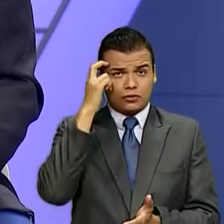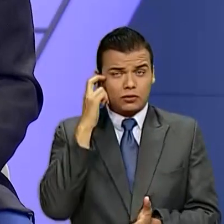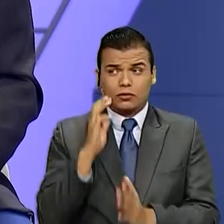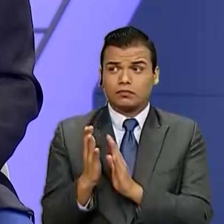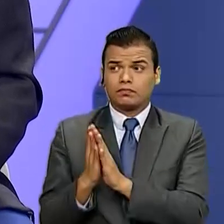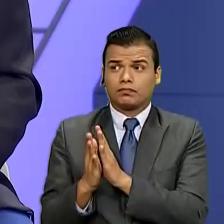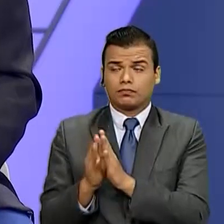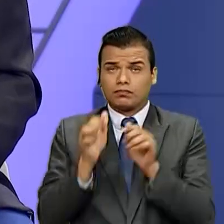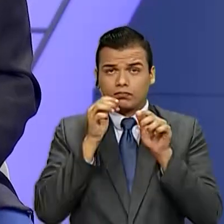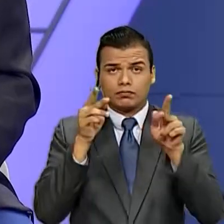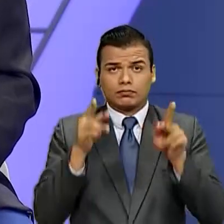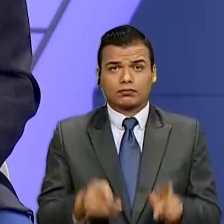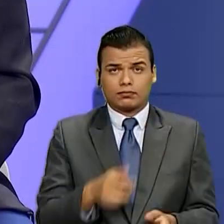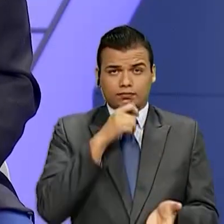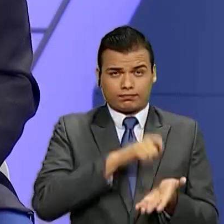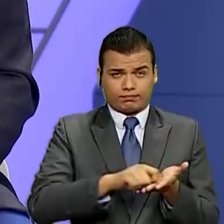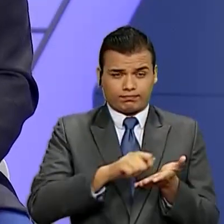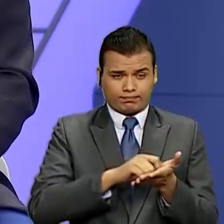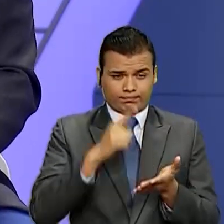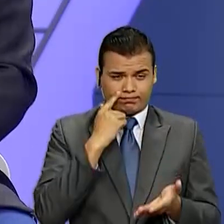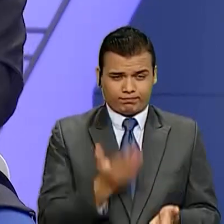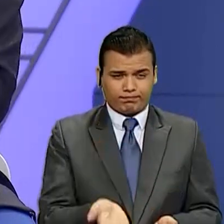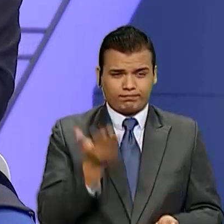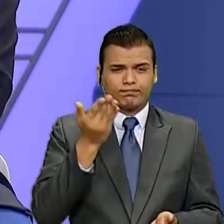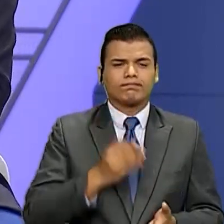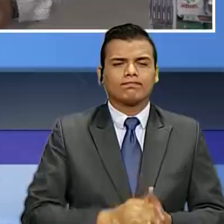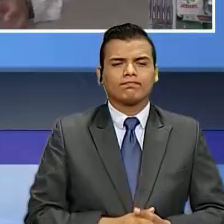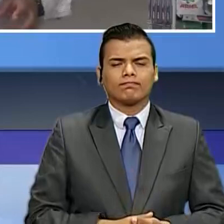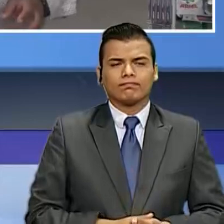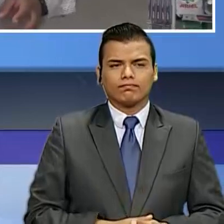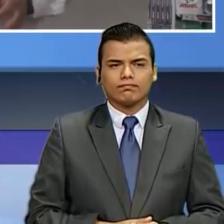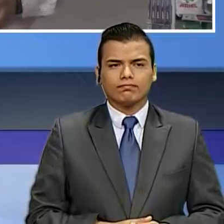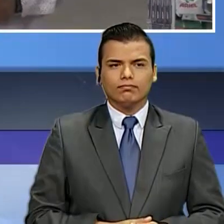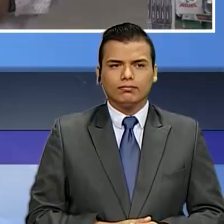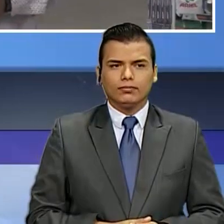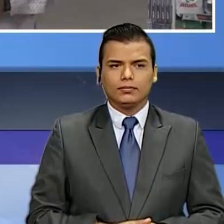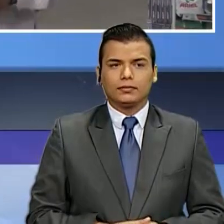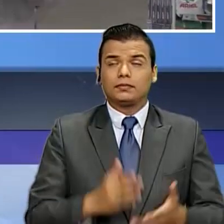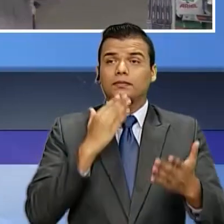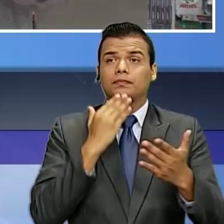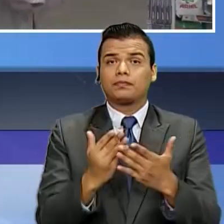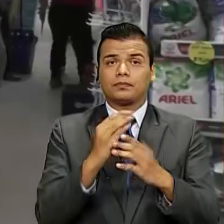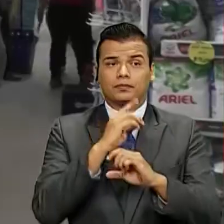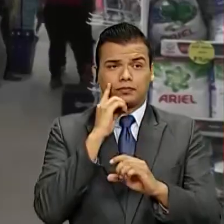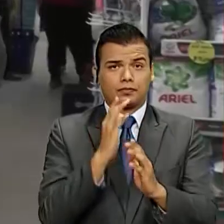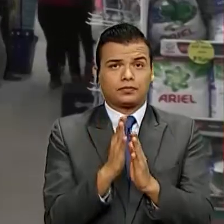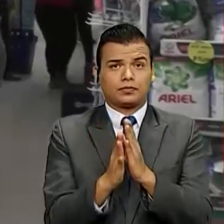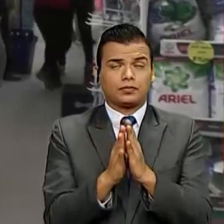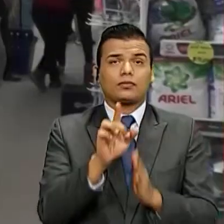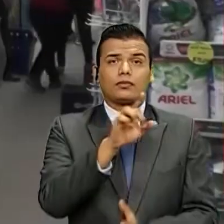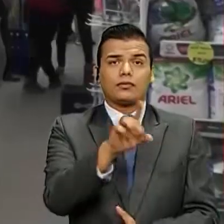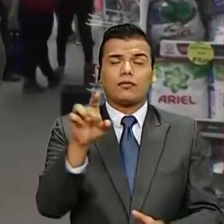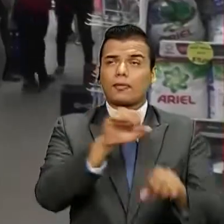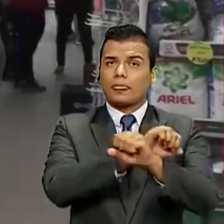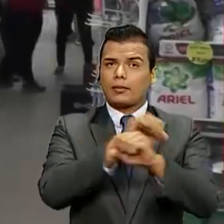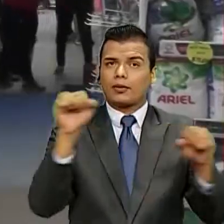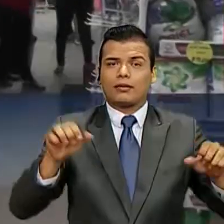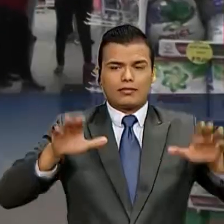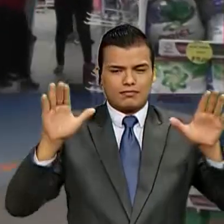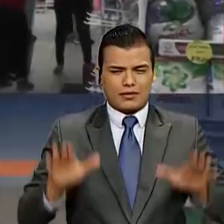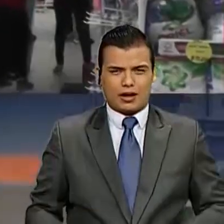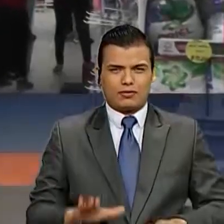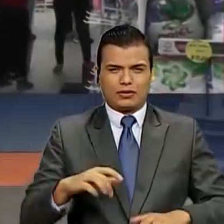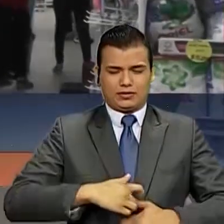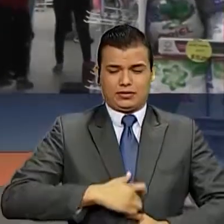Chocó con nuestro corresponsal, Cristian Cuesta. Cristian. Buenas noches. Después de las 11 de la mañana que el paro cívico en